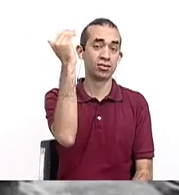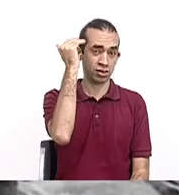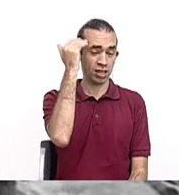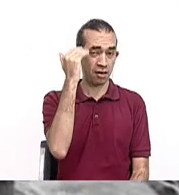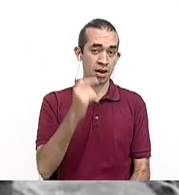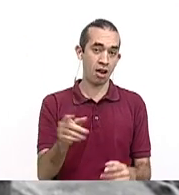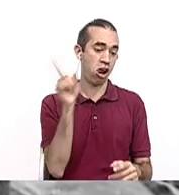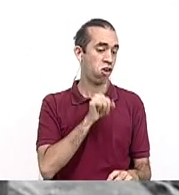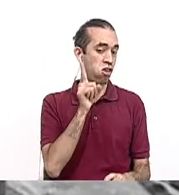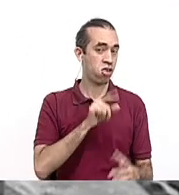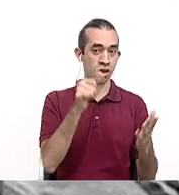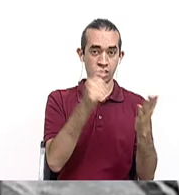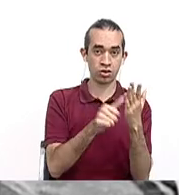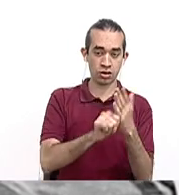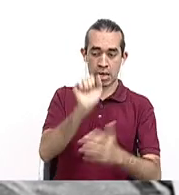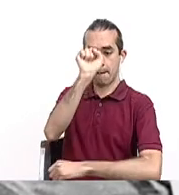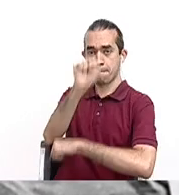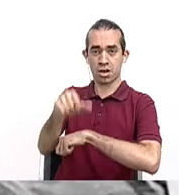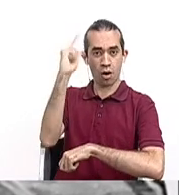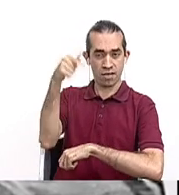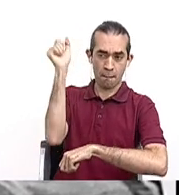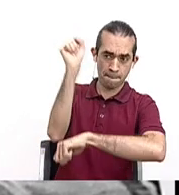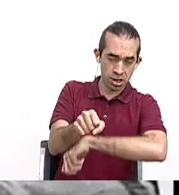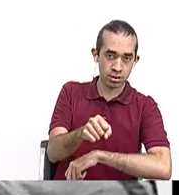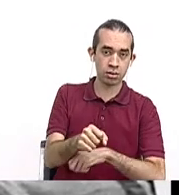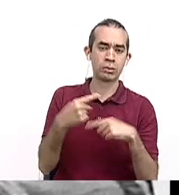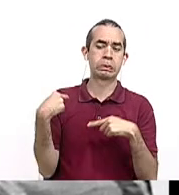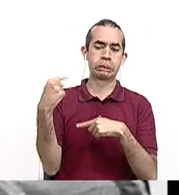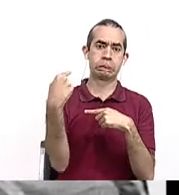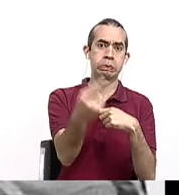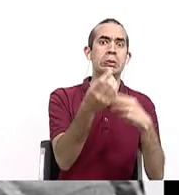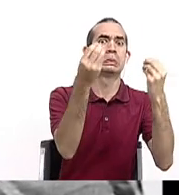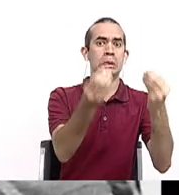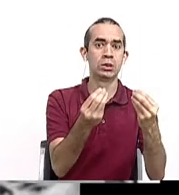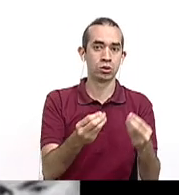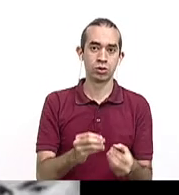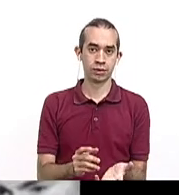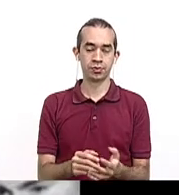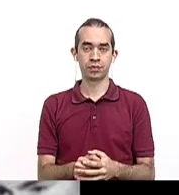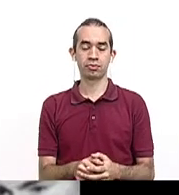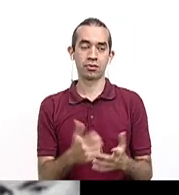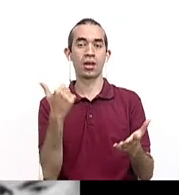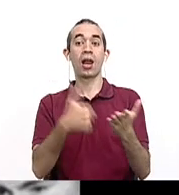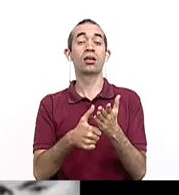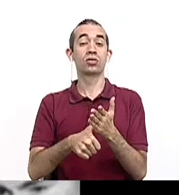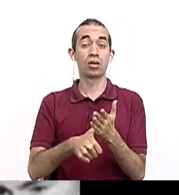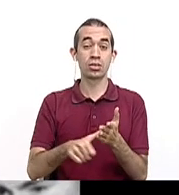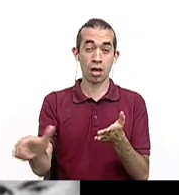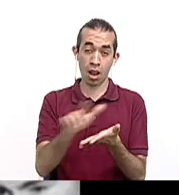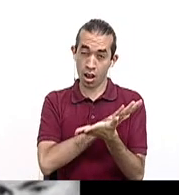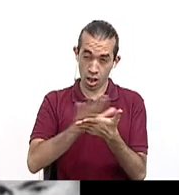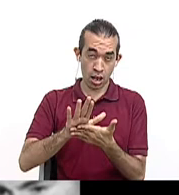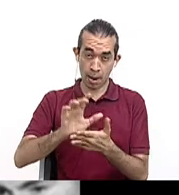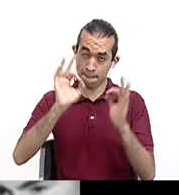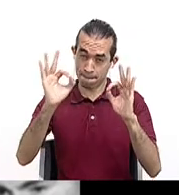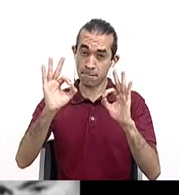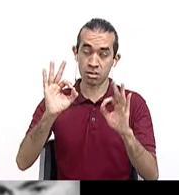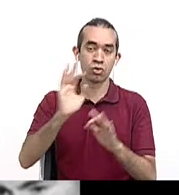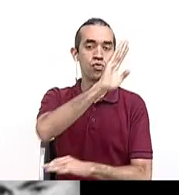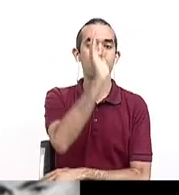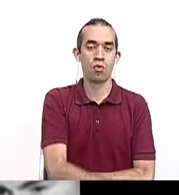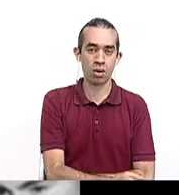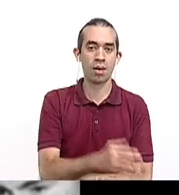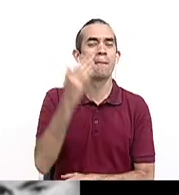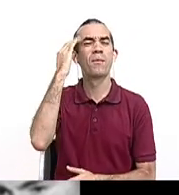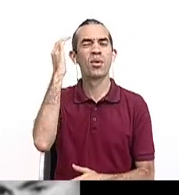y golpes de estado se volvieron la tónica y no la excepción así las cosas las elecciones nunca eran totalmente transparentes en tanto el poder